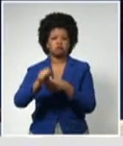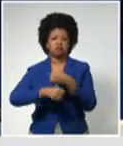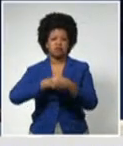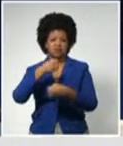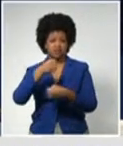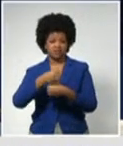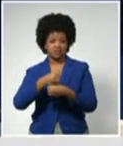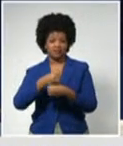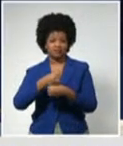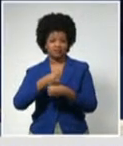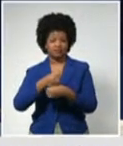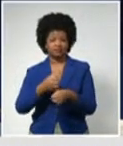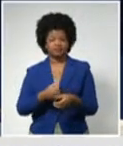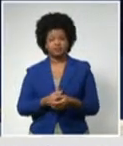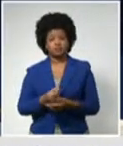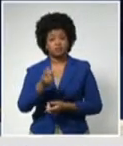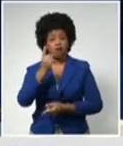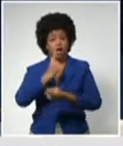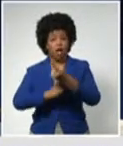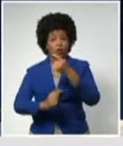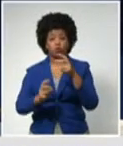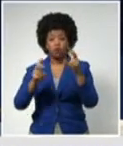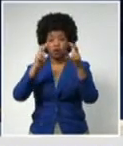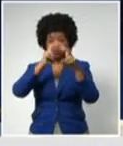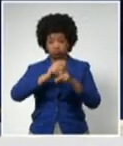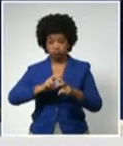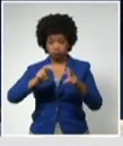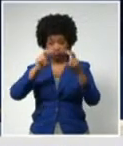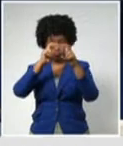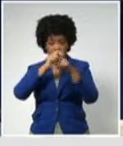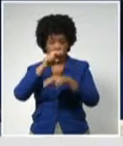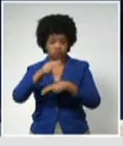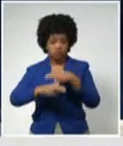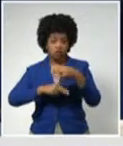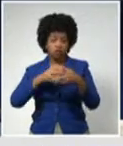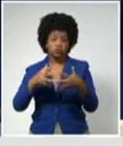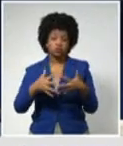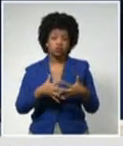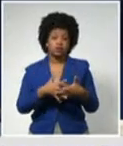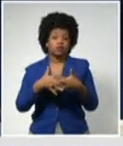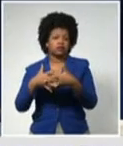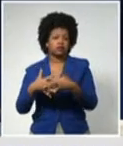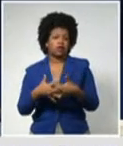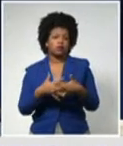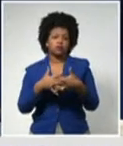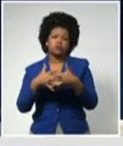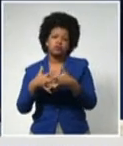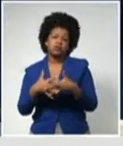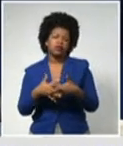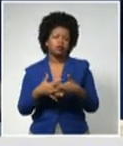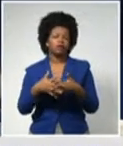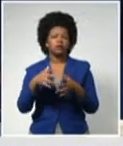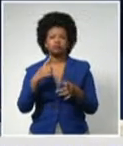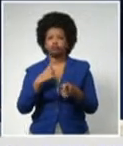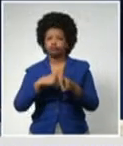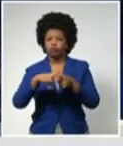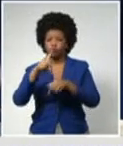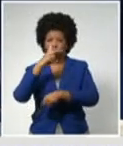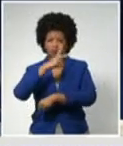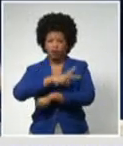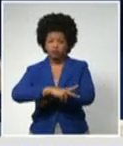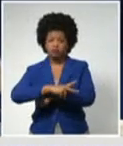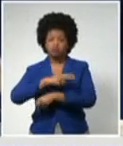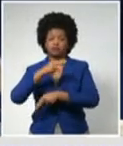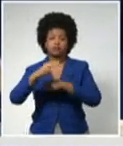Incluso en algunos de los estudios que se han hecho en los Estados Unidos, en Gran Bretaña, hacen un análisis